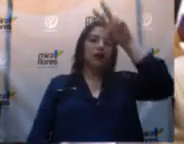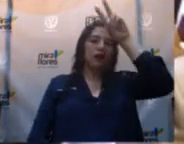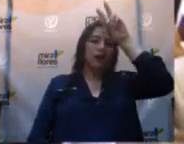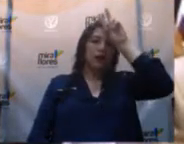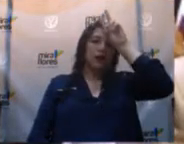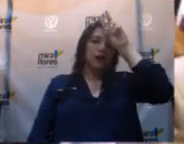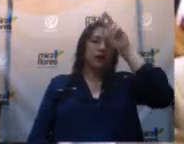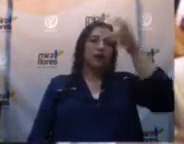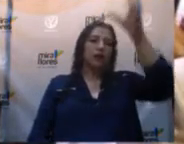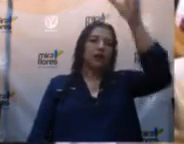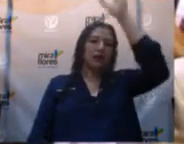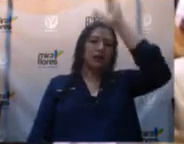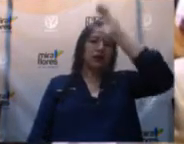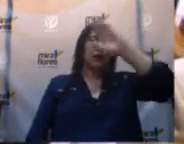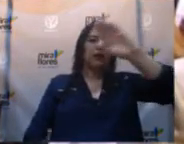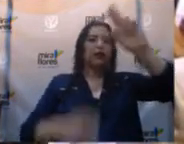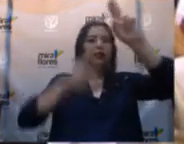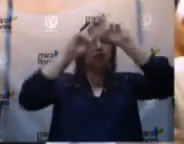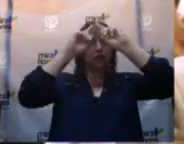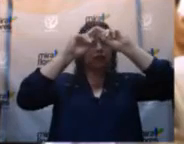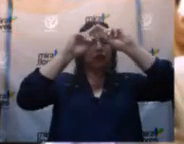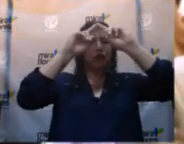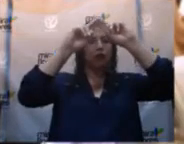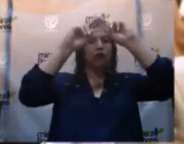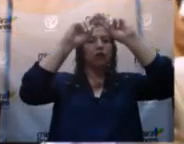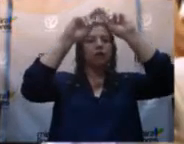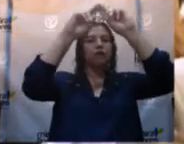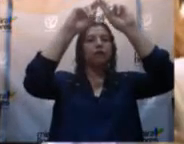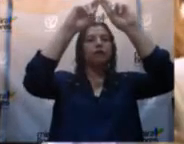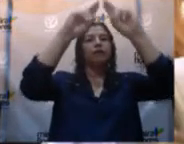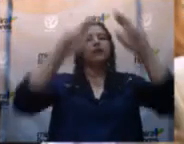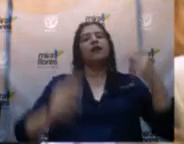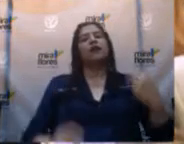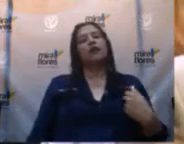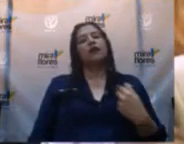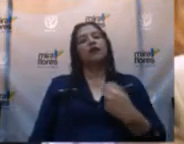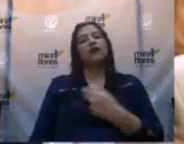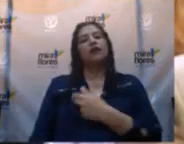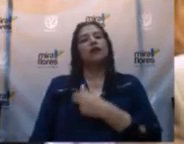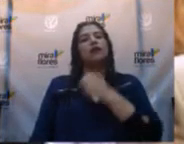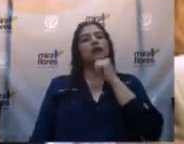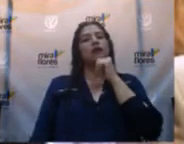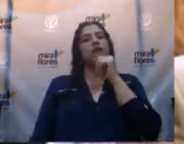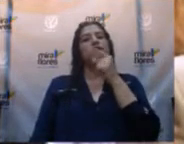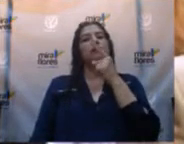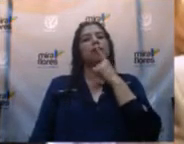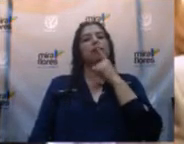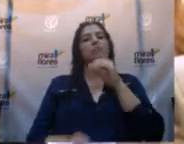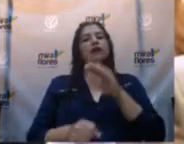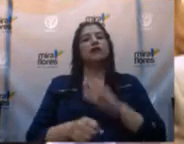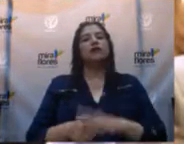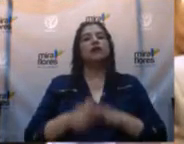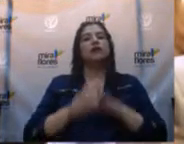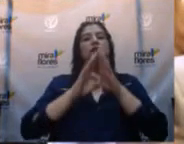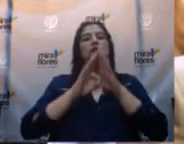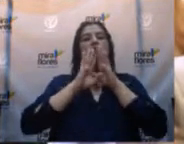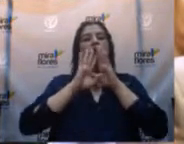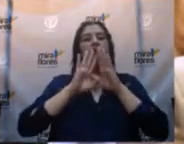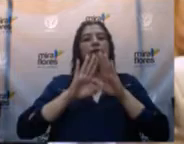que la patria al eterno elevó. Que cantemos al